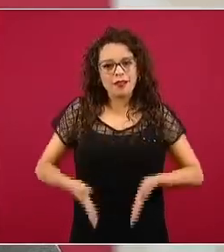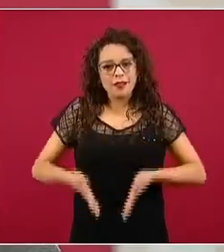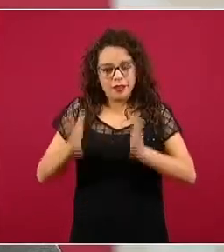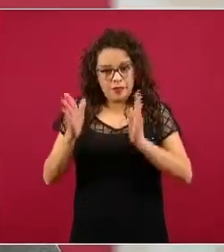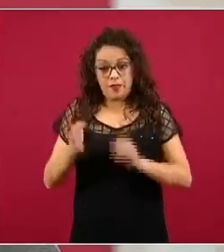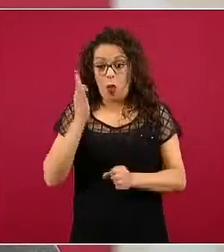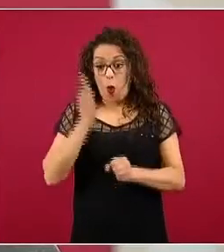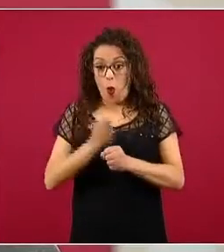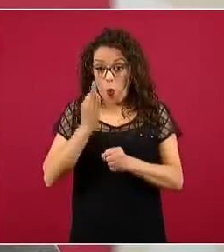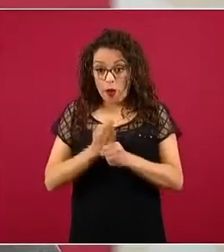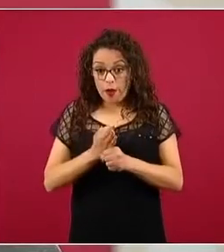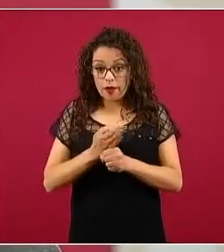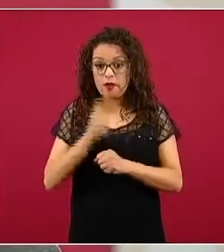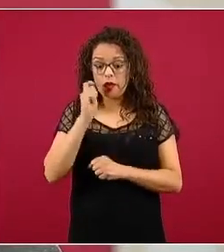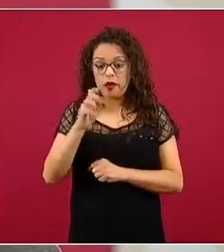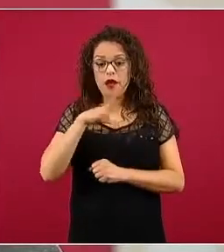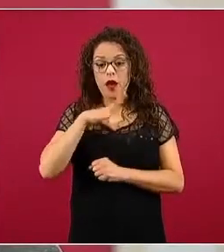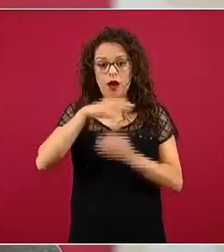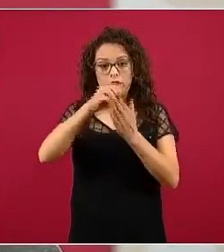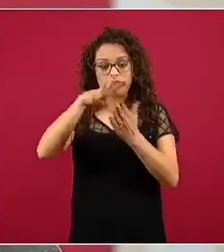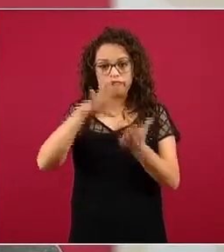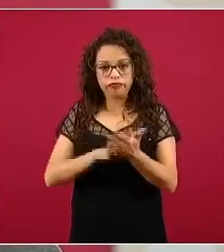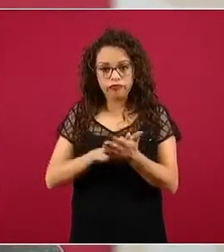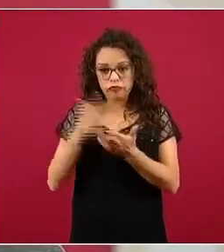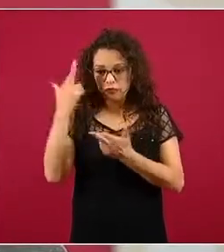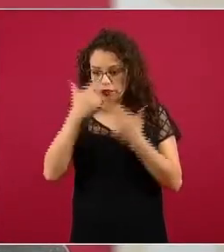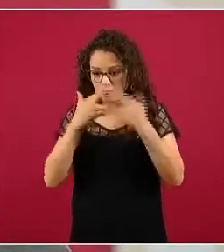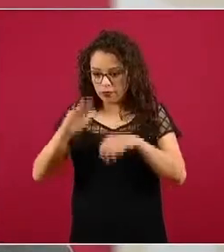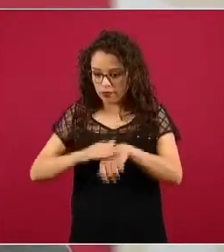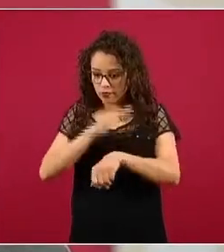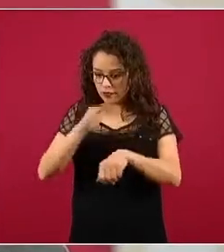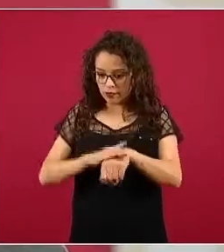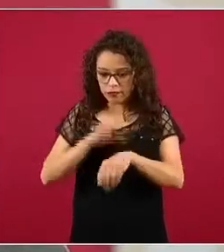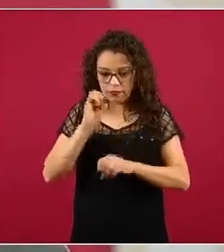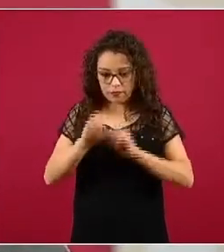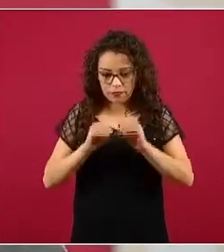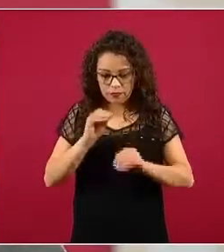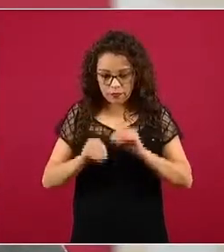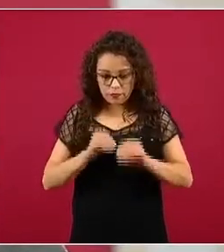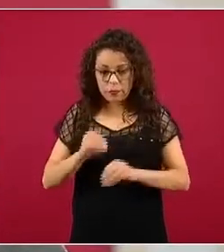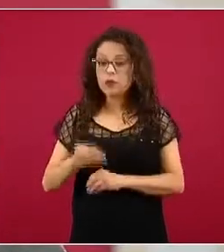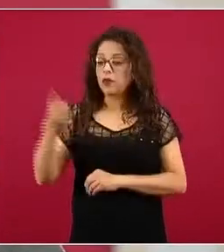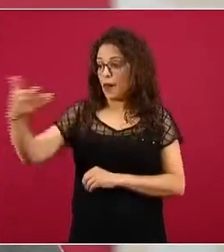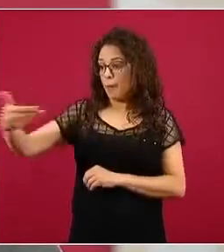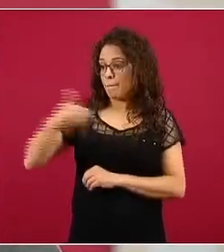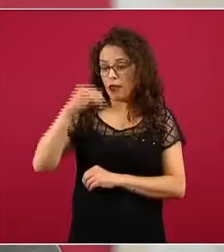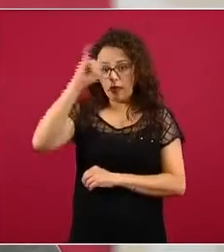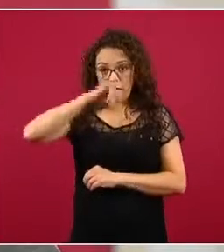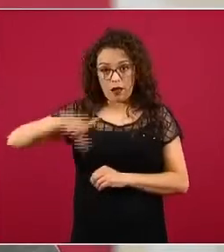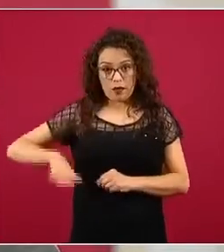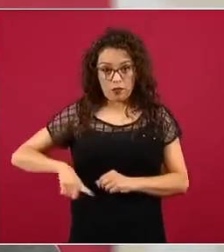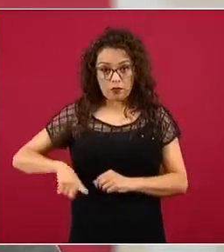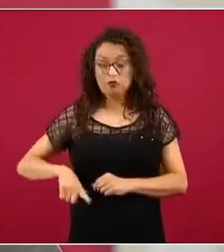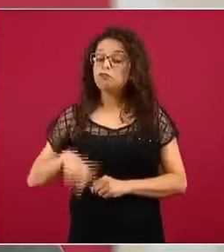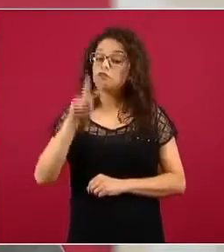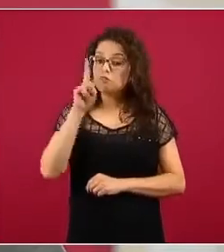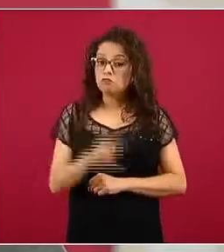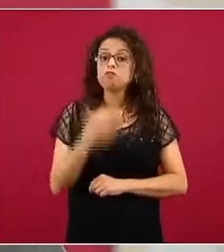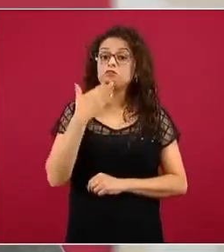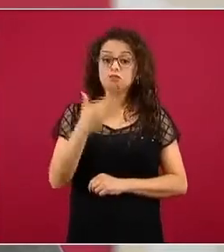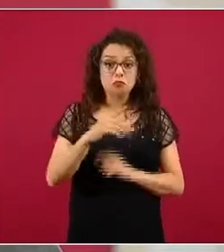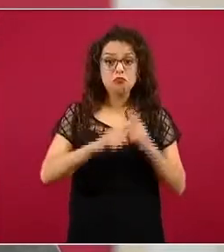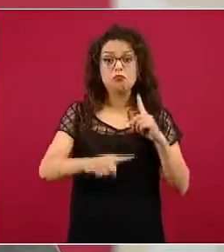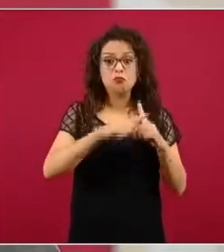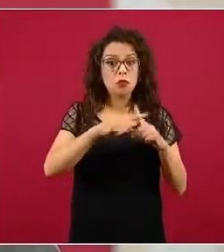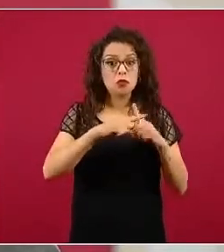evaluación que tenemos, y así nos lo pidió la jefe de gobierno, que la evaluáramos, ha sido una recepción positiva. No